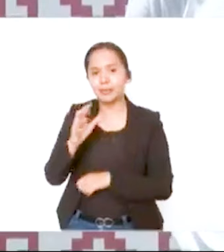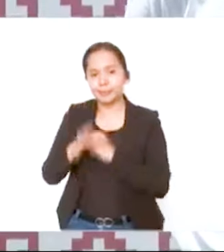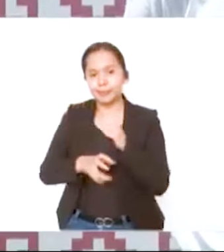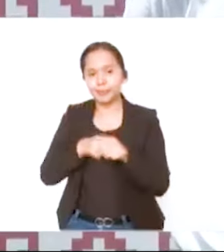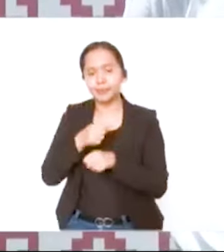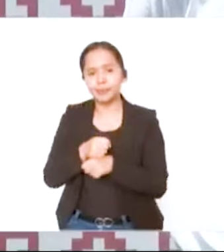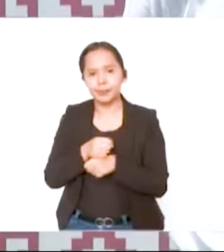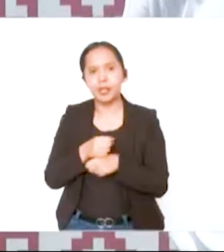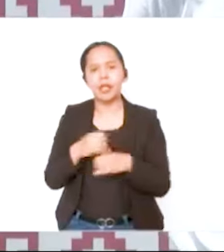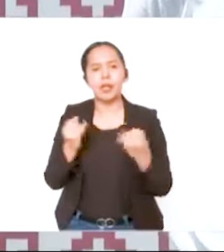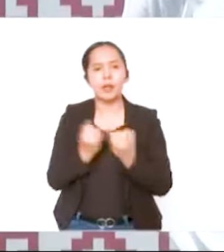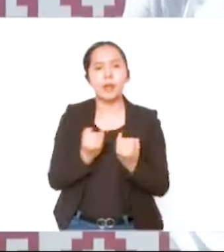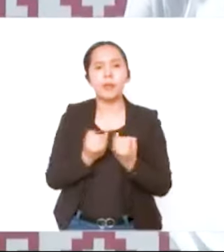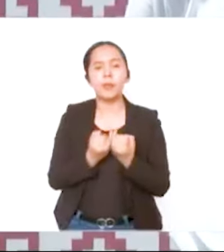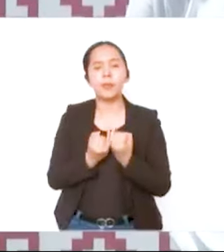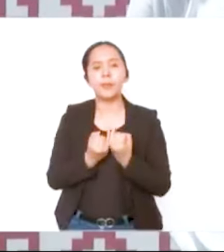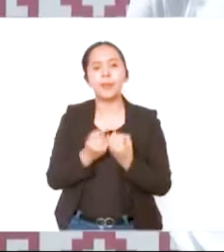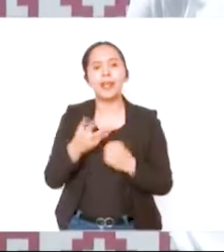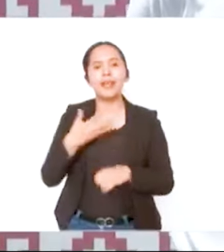cabinas